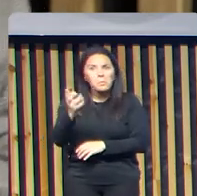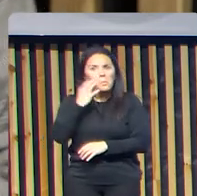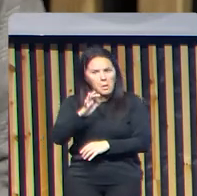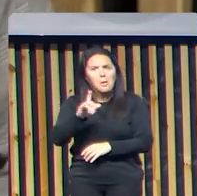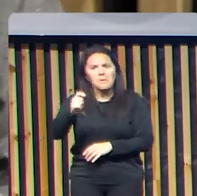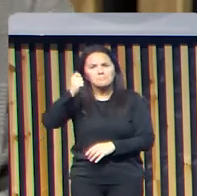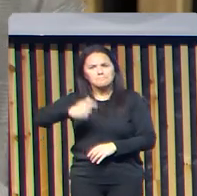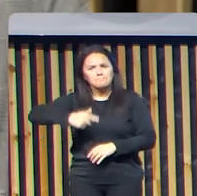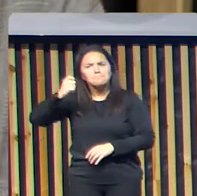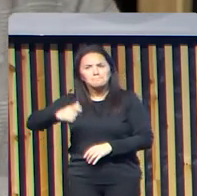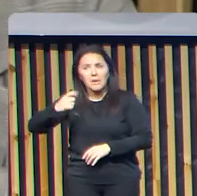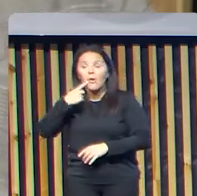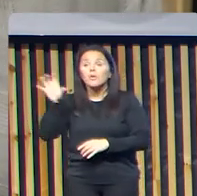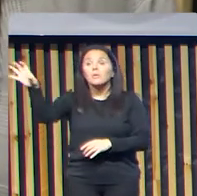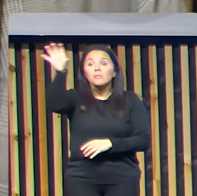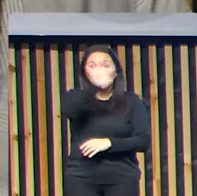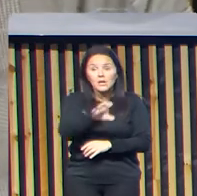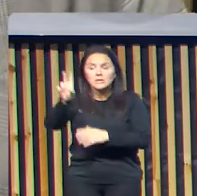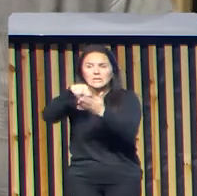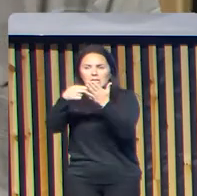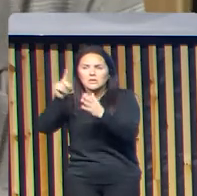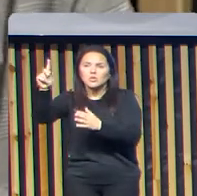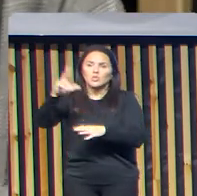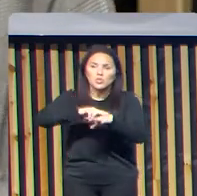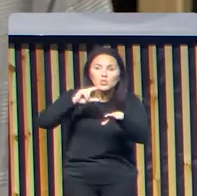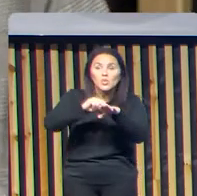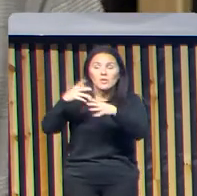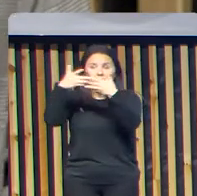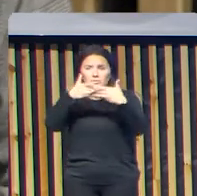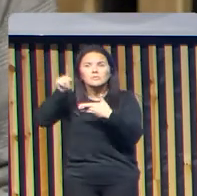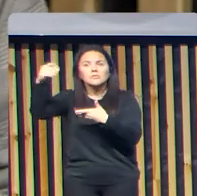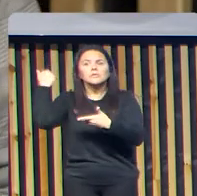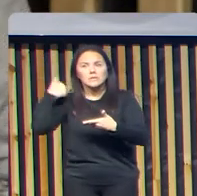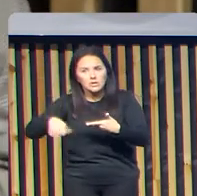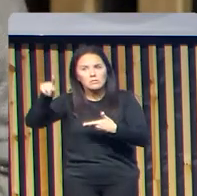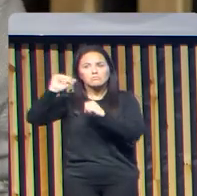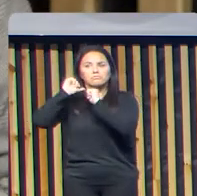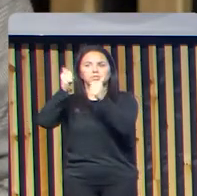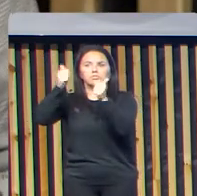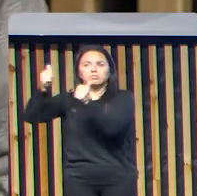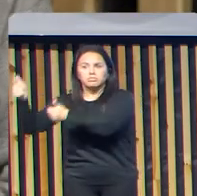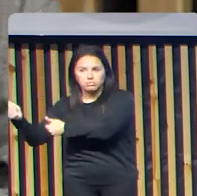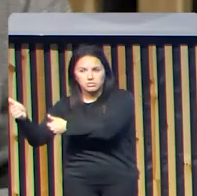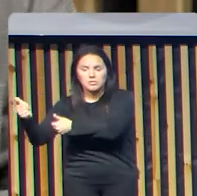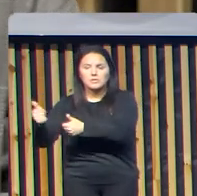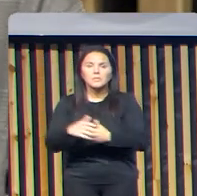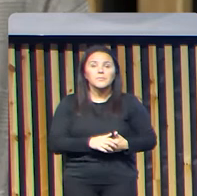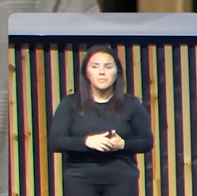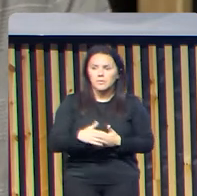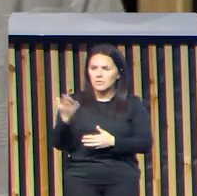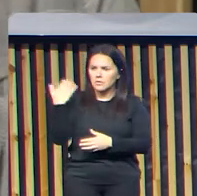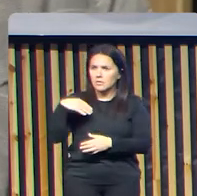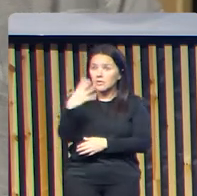tan infrecuente de hecho se hacen países como Reino Unido Suecia o Estados Unidos ahí ya se está implementando y están here